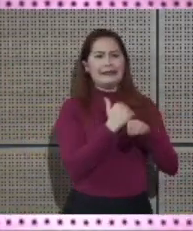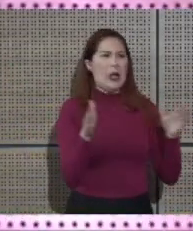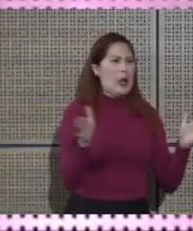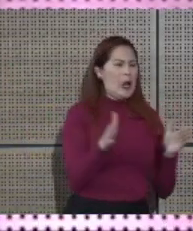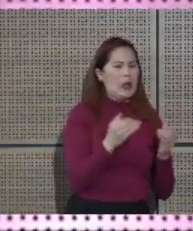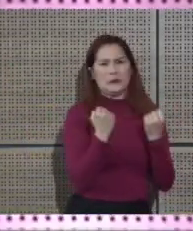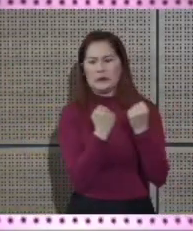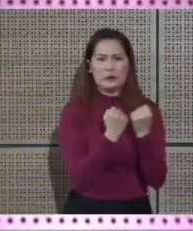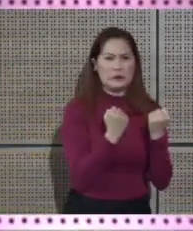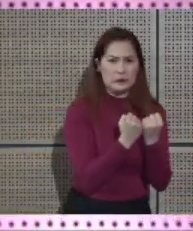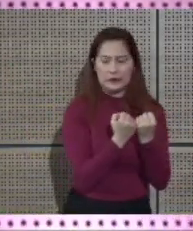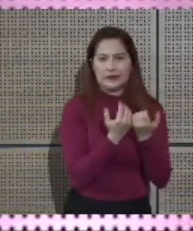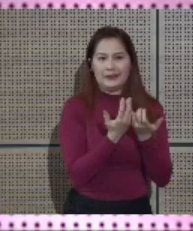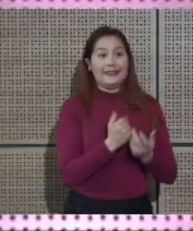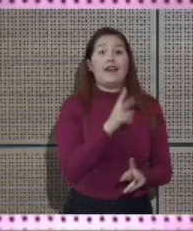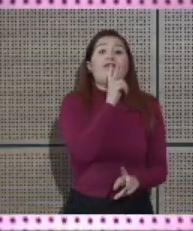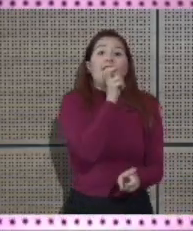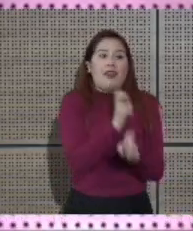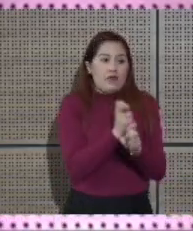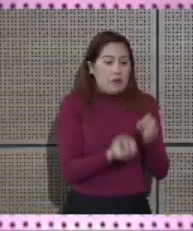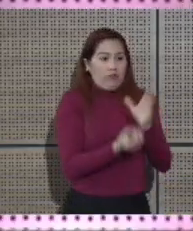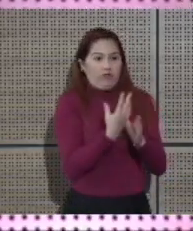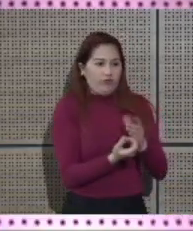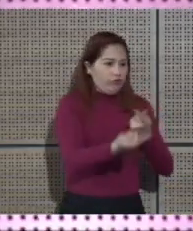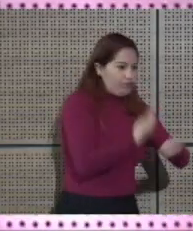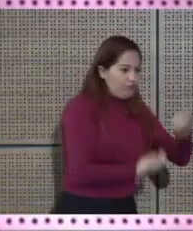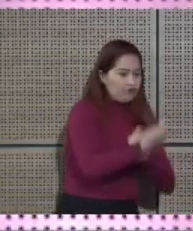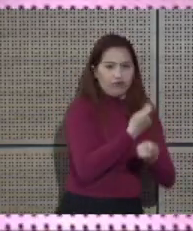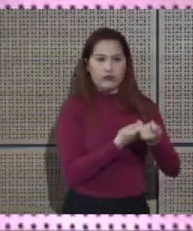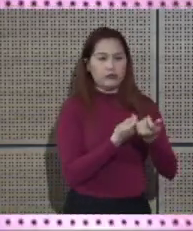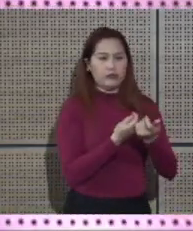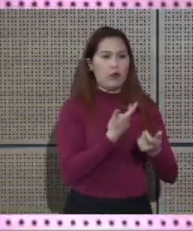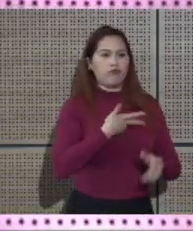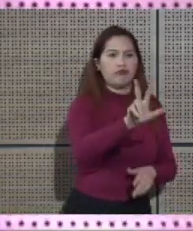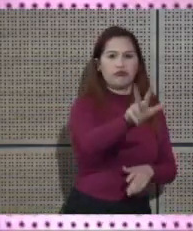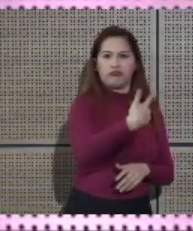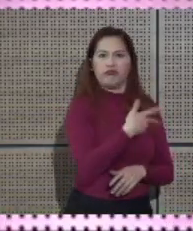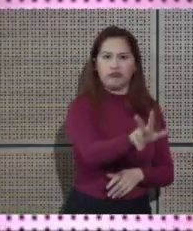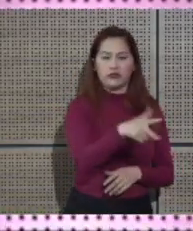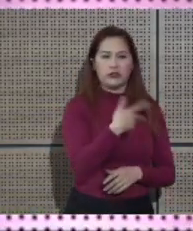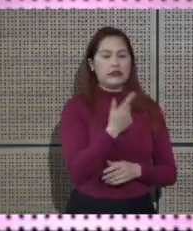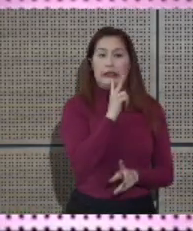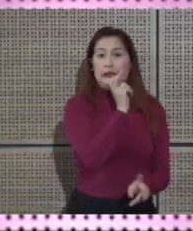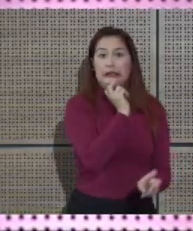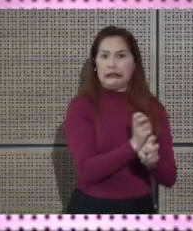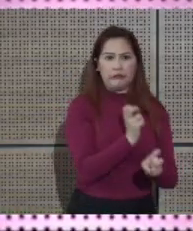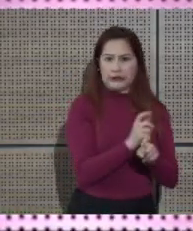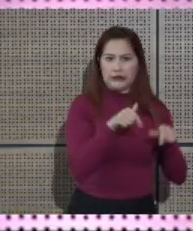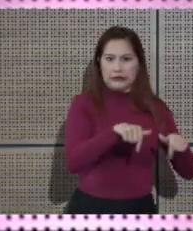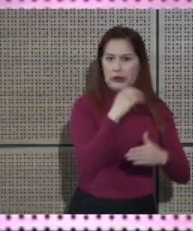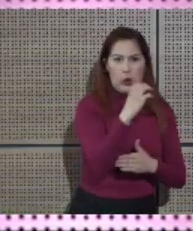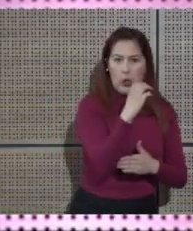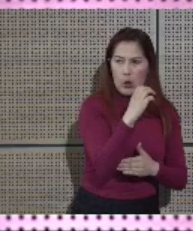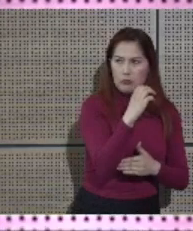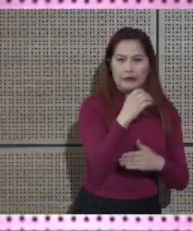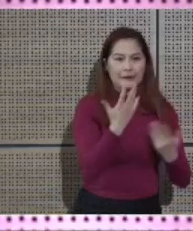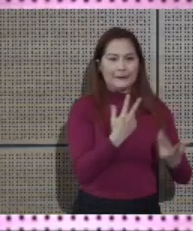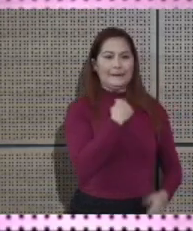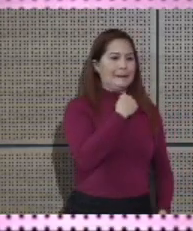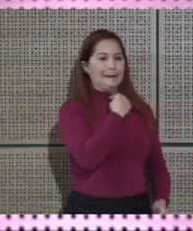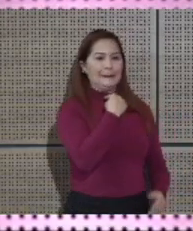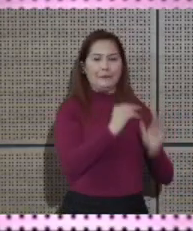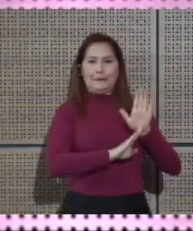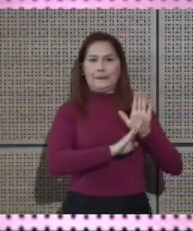Este es, nuevamente para decir una historia muy compleja de forma simple, esta es la